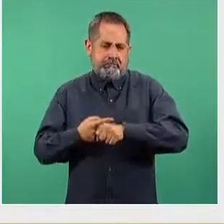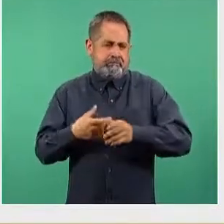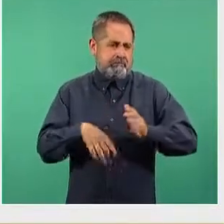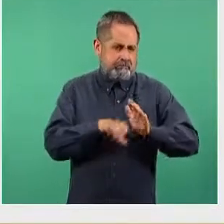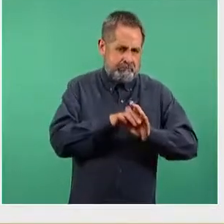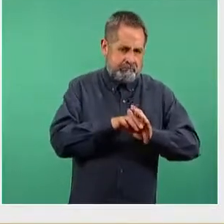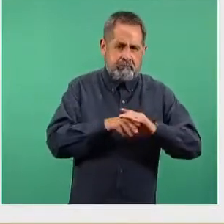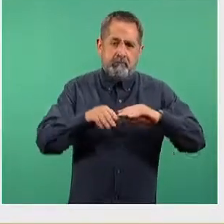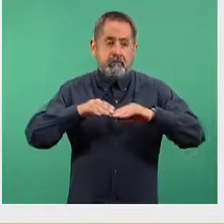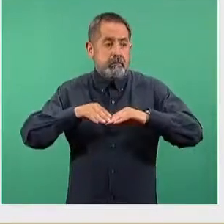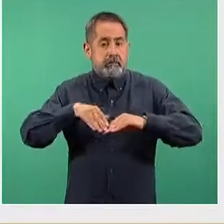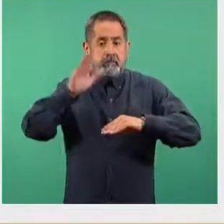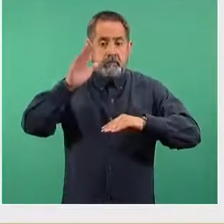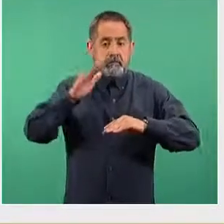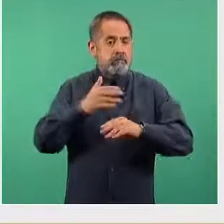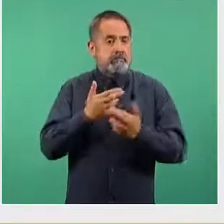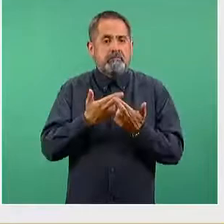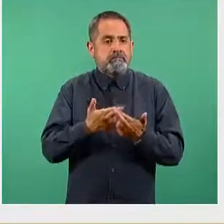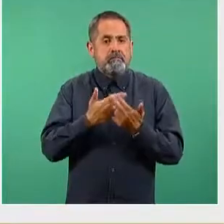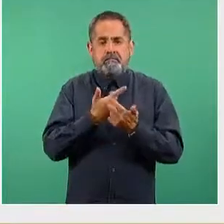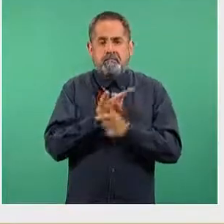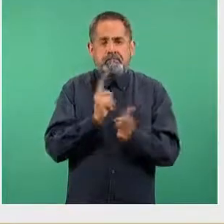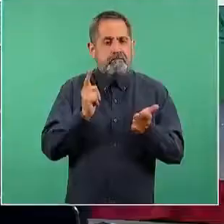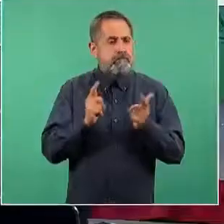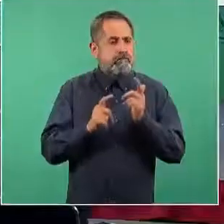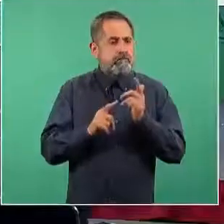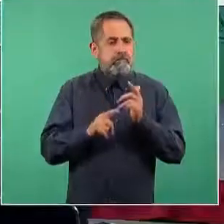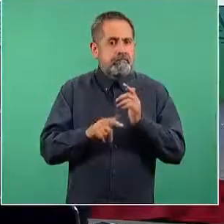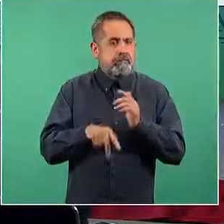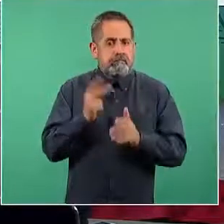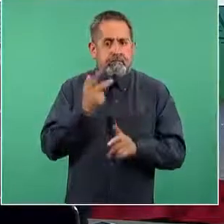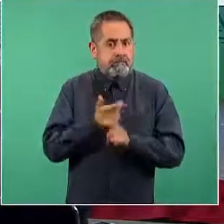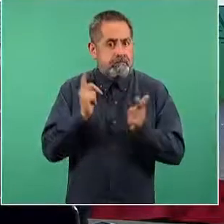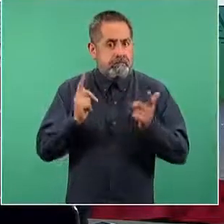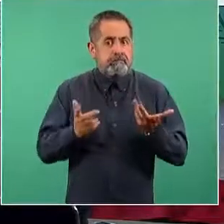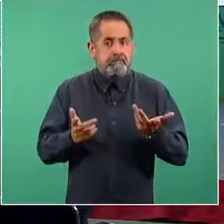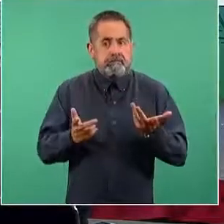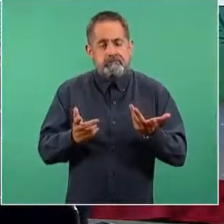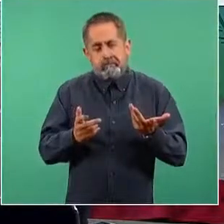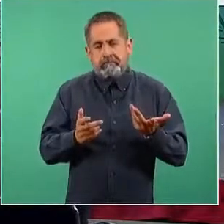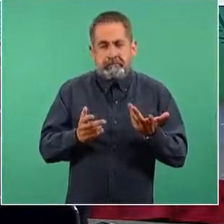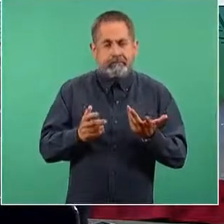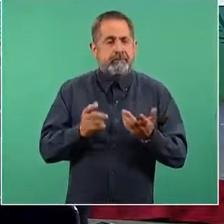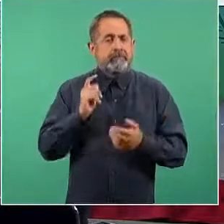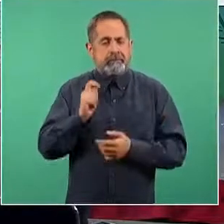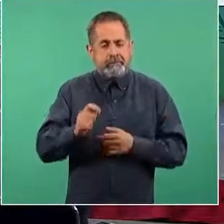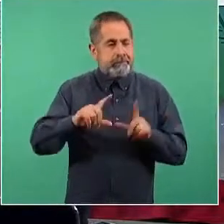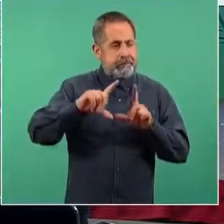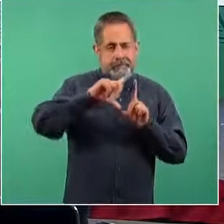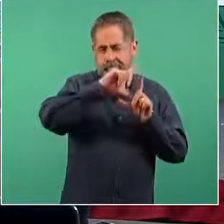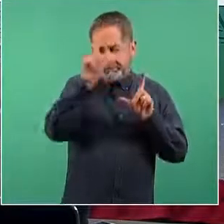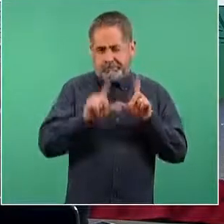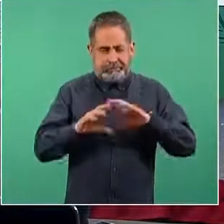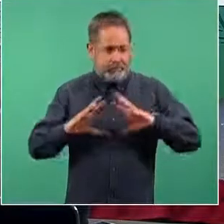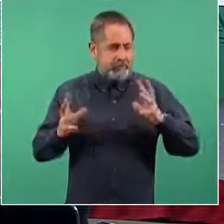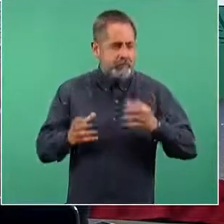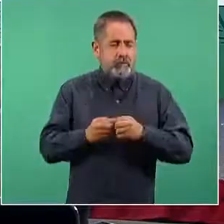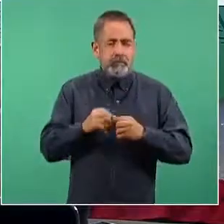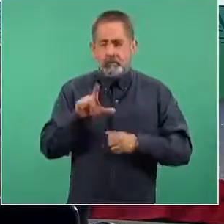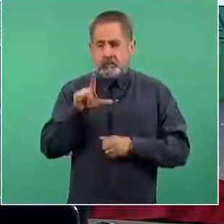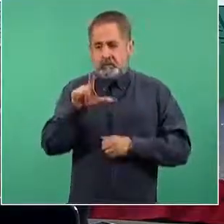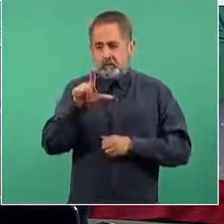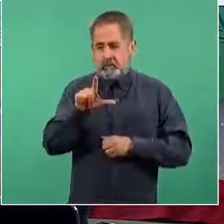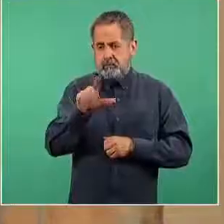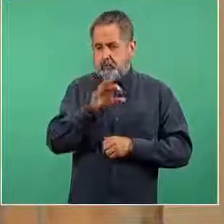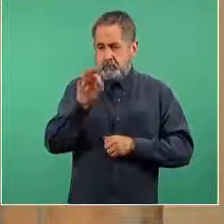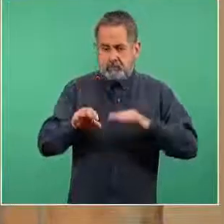de ellas, tienen menos del 30% de ocupación de sus camas generales, lo cual nos da una ocupación nacional del